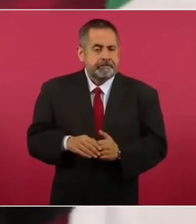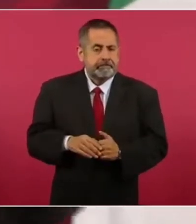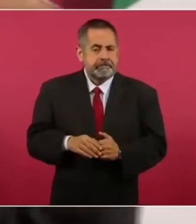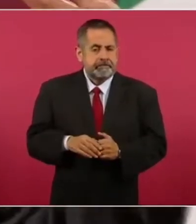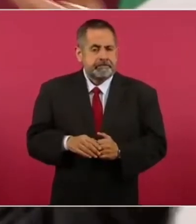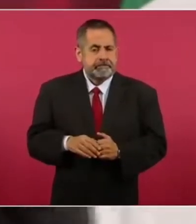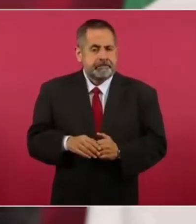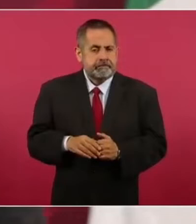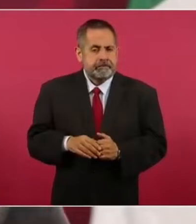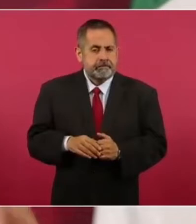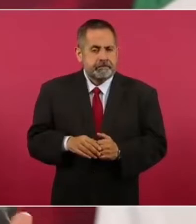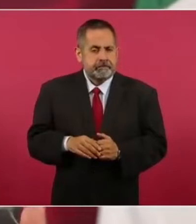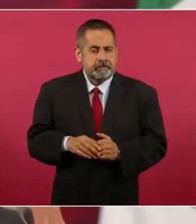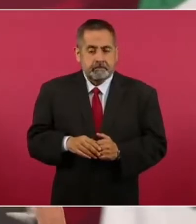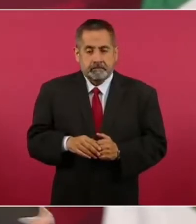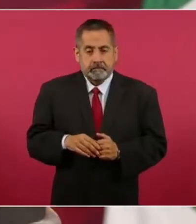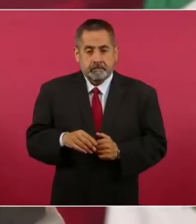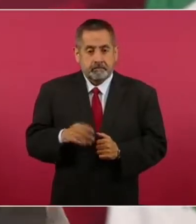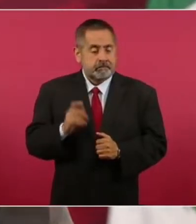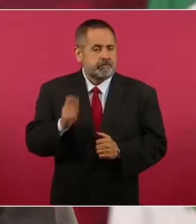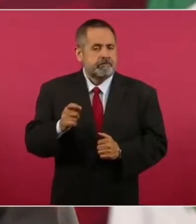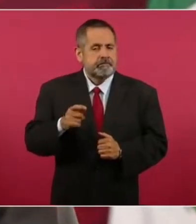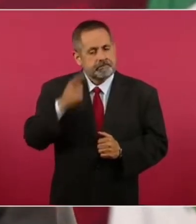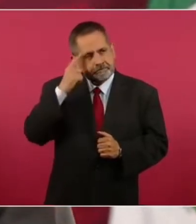de quienes se embarcaron